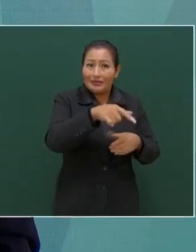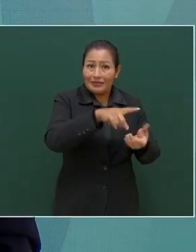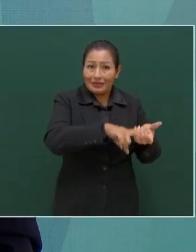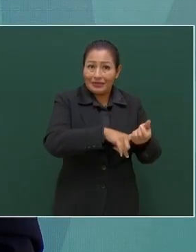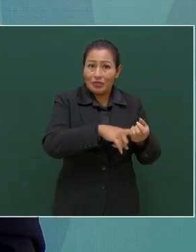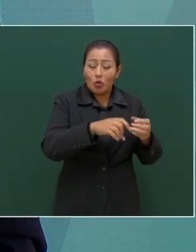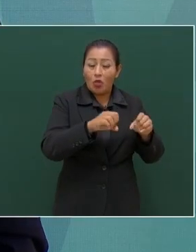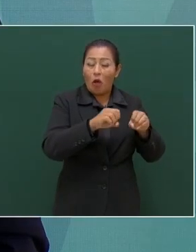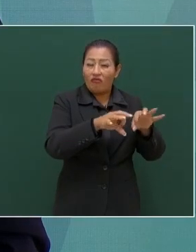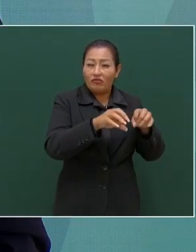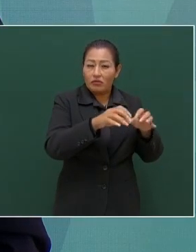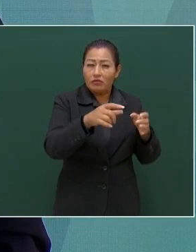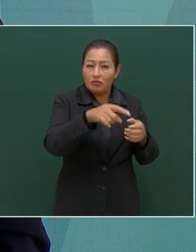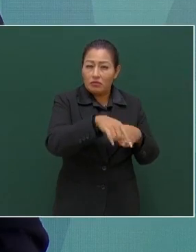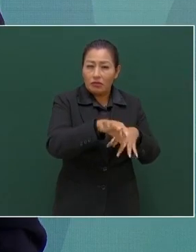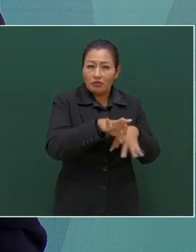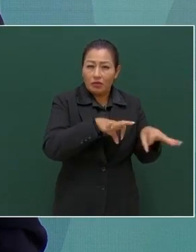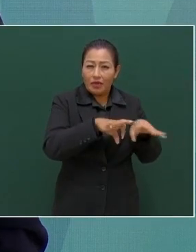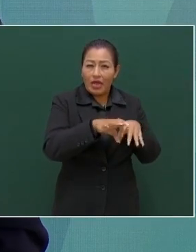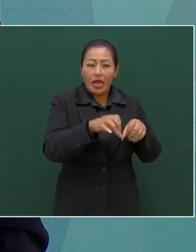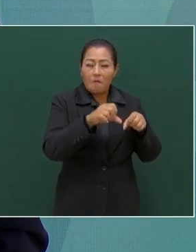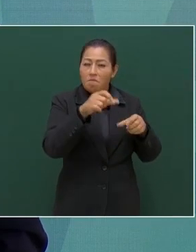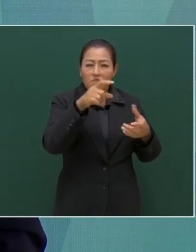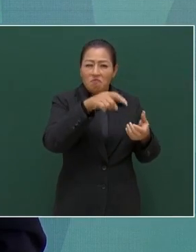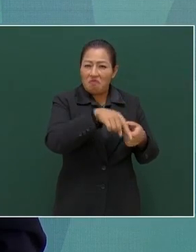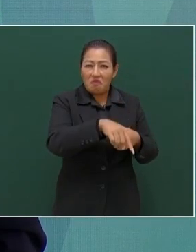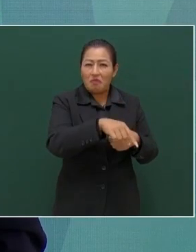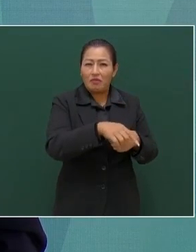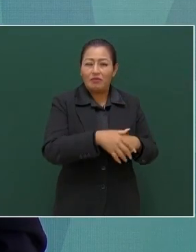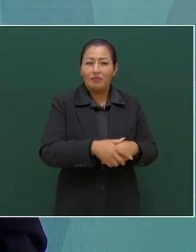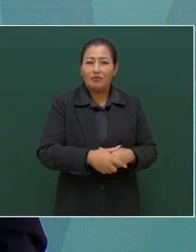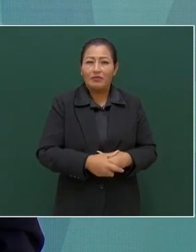aparatos burocráticos, en estas oficinas